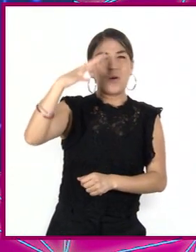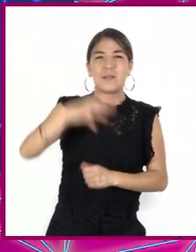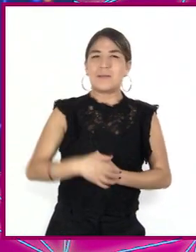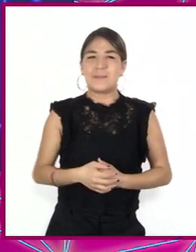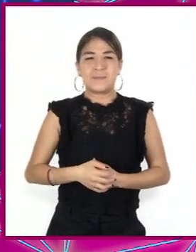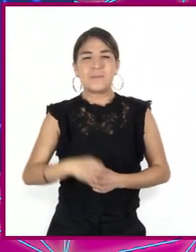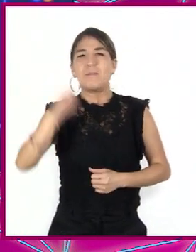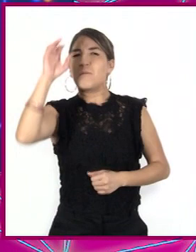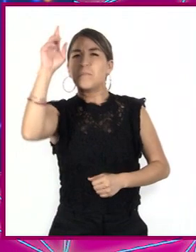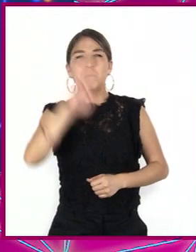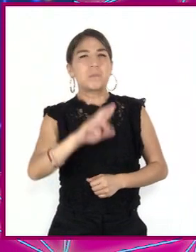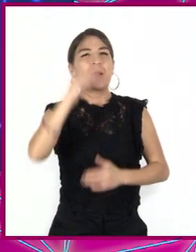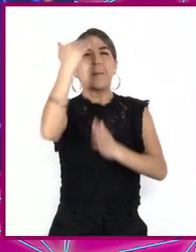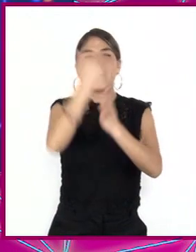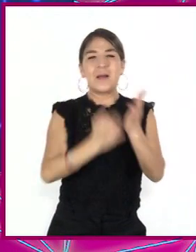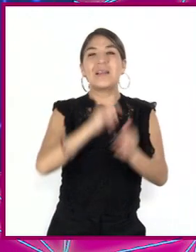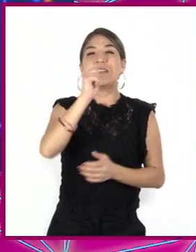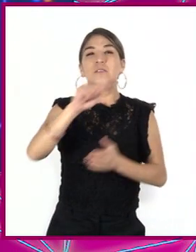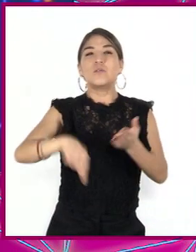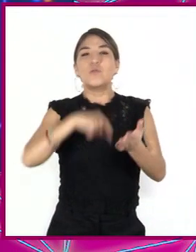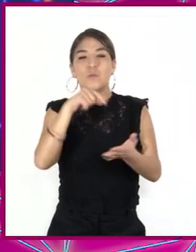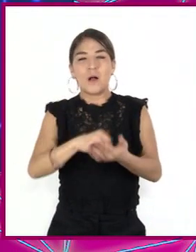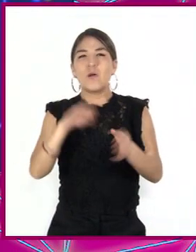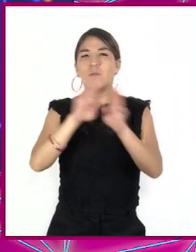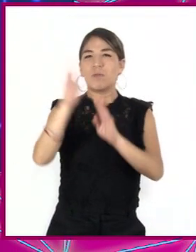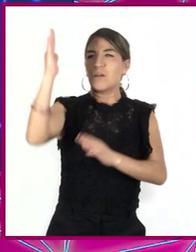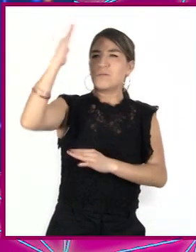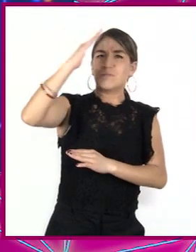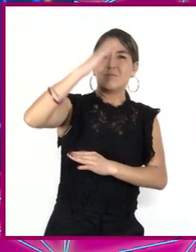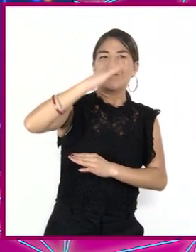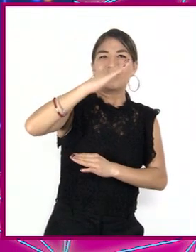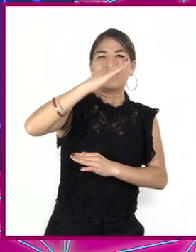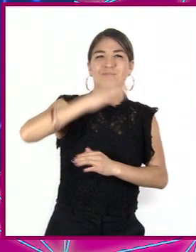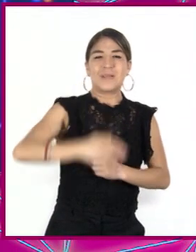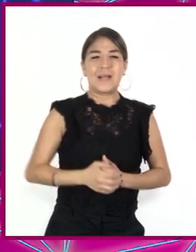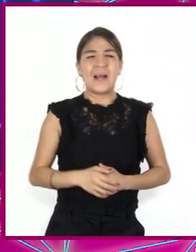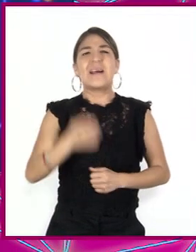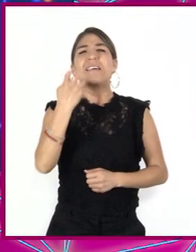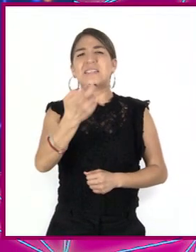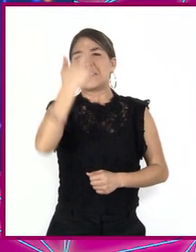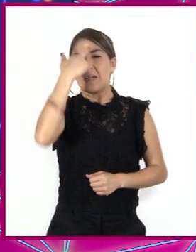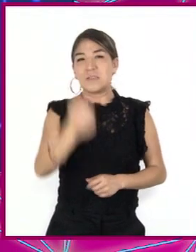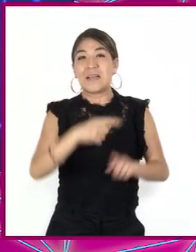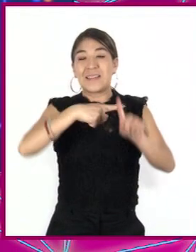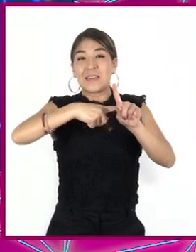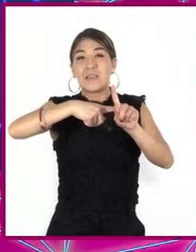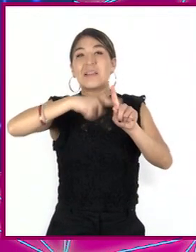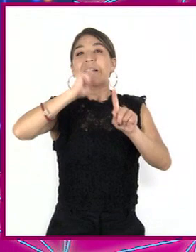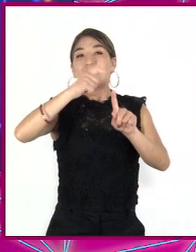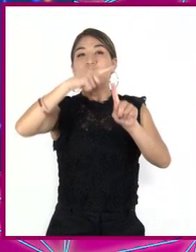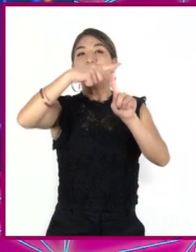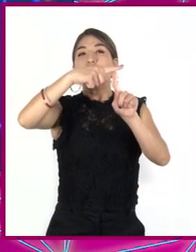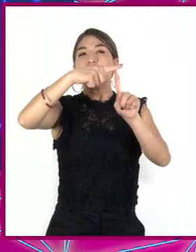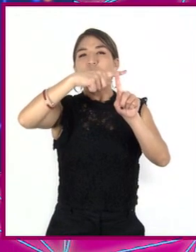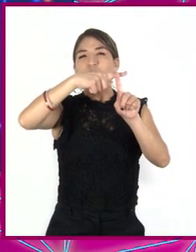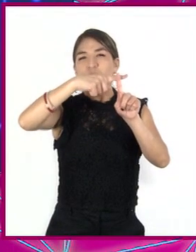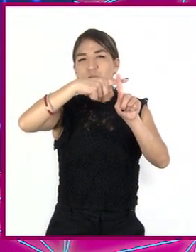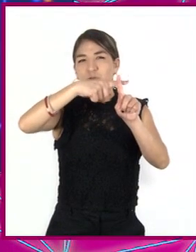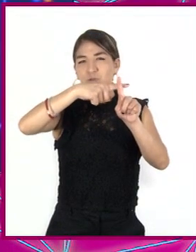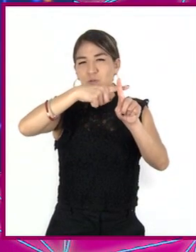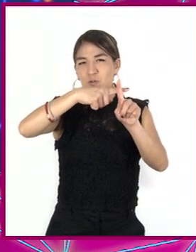debido a que los rayos solares llegan con cierta inclinación, lo cual hace que la temperatura sea más o menos